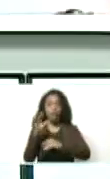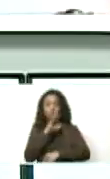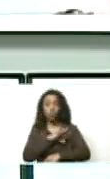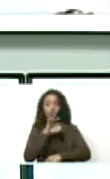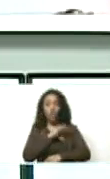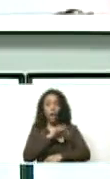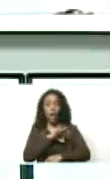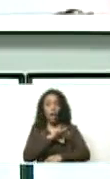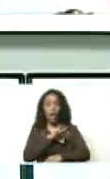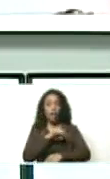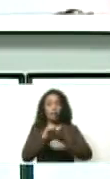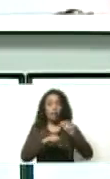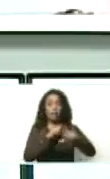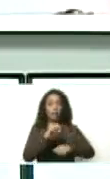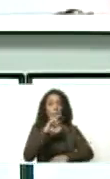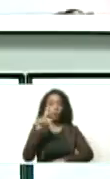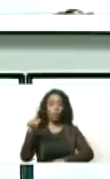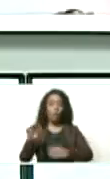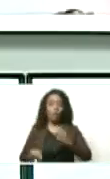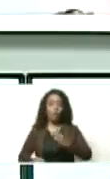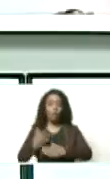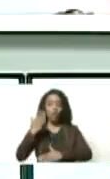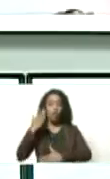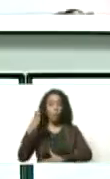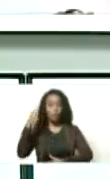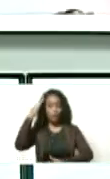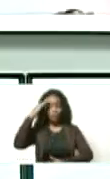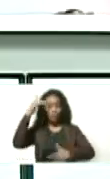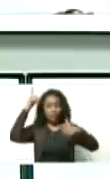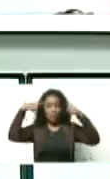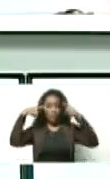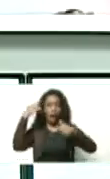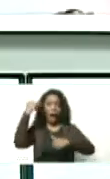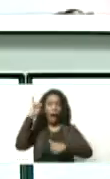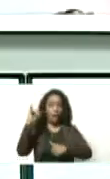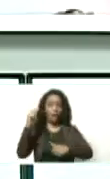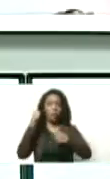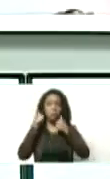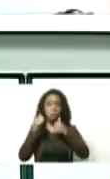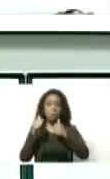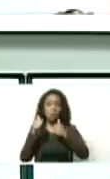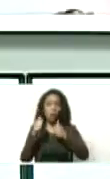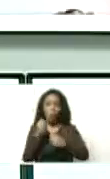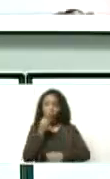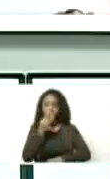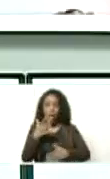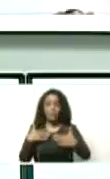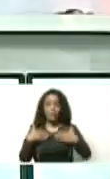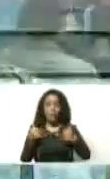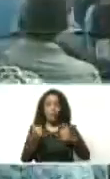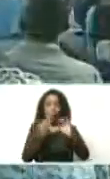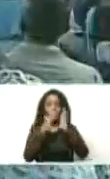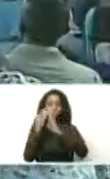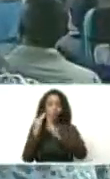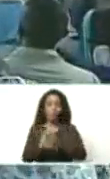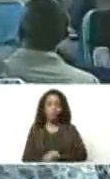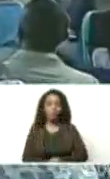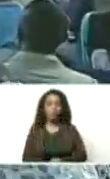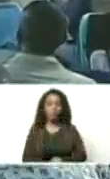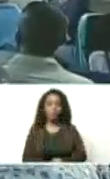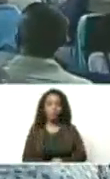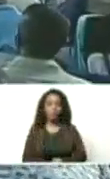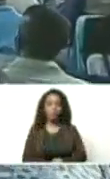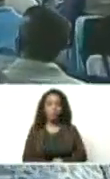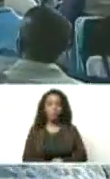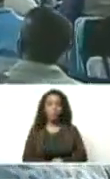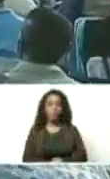socialista del siglo XXI, fundada por el comandante Chávez, goza de buena salud comunal.